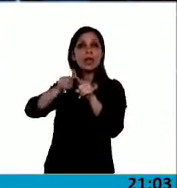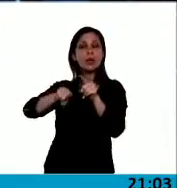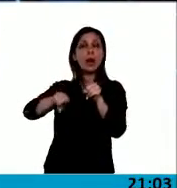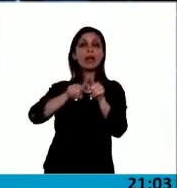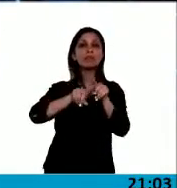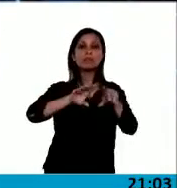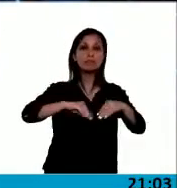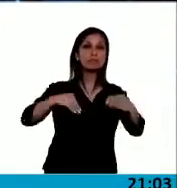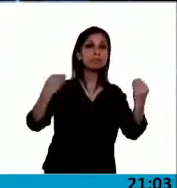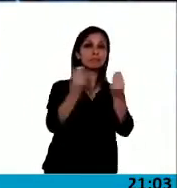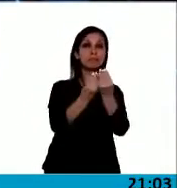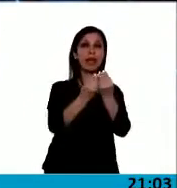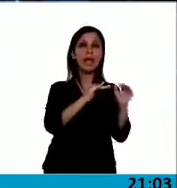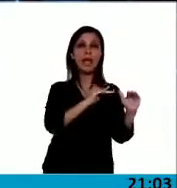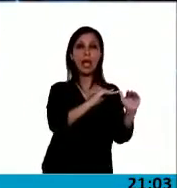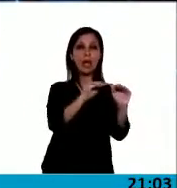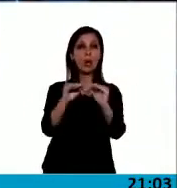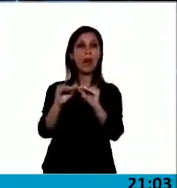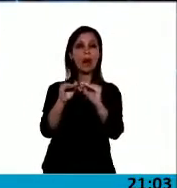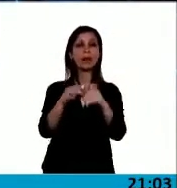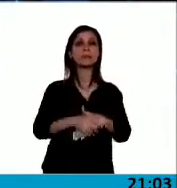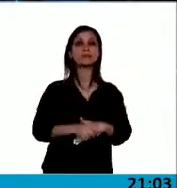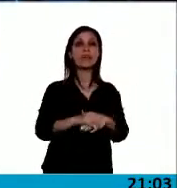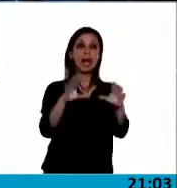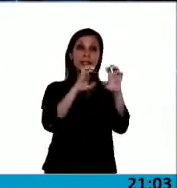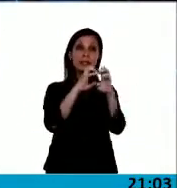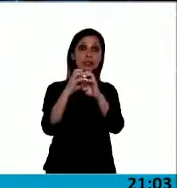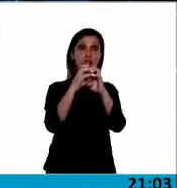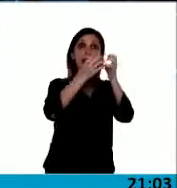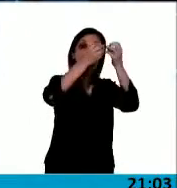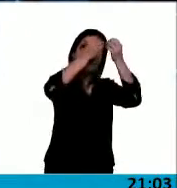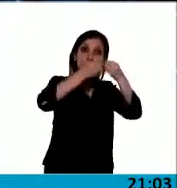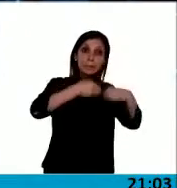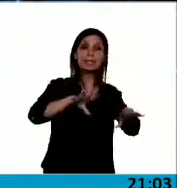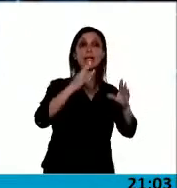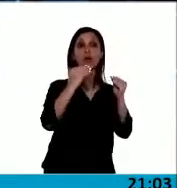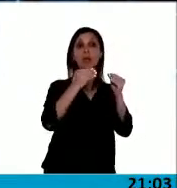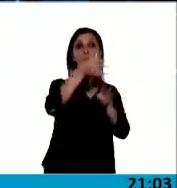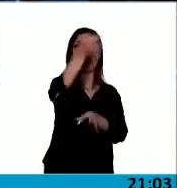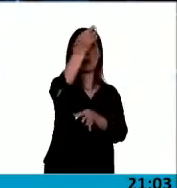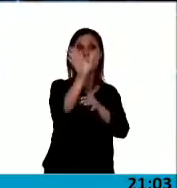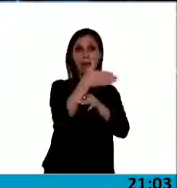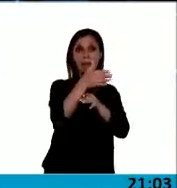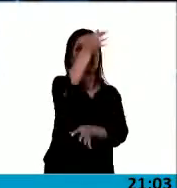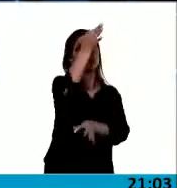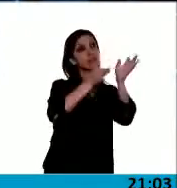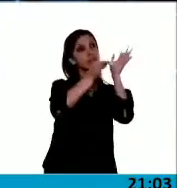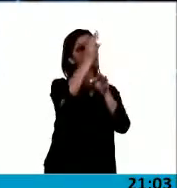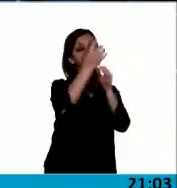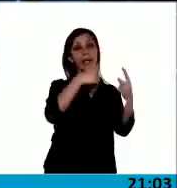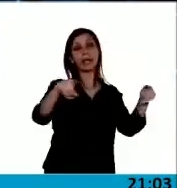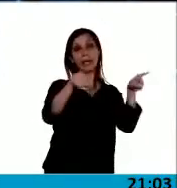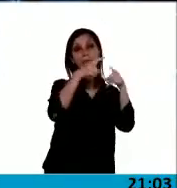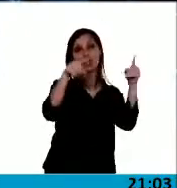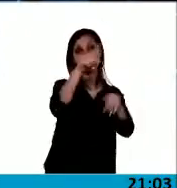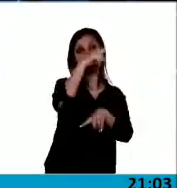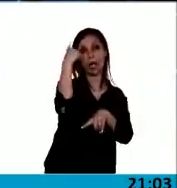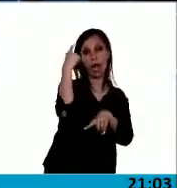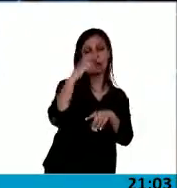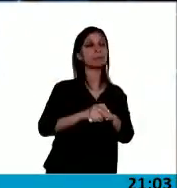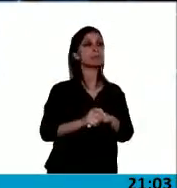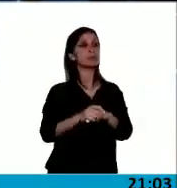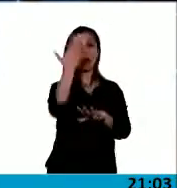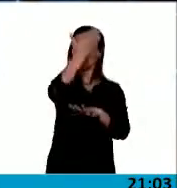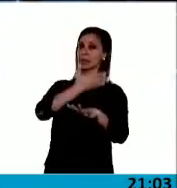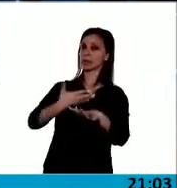Las sesiones de la Cámara arrancan izando la bandera, cantando el himno, el presidente